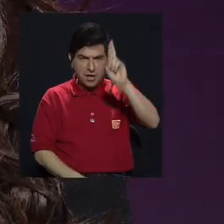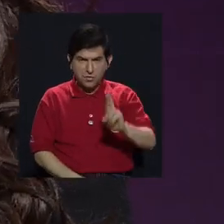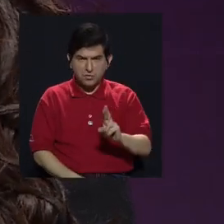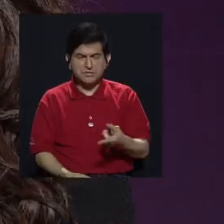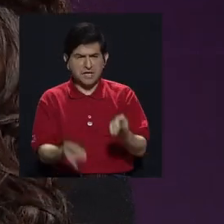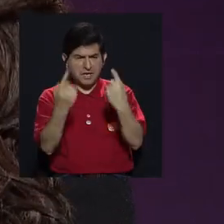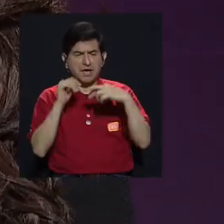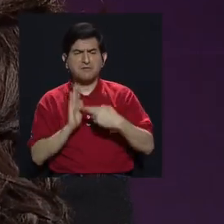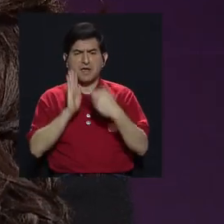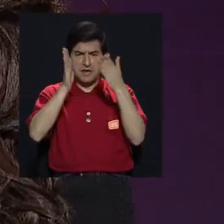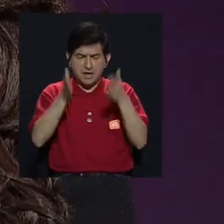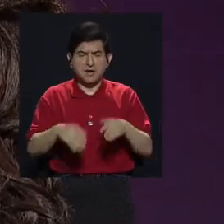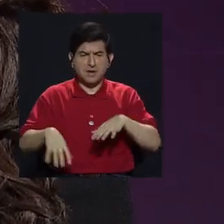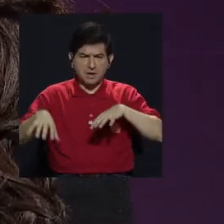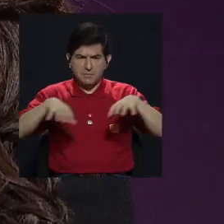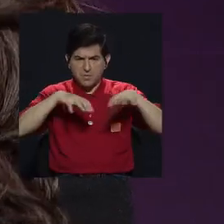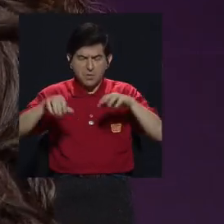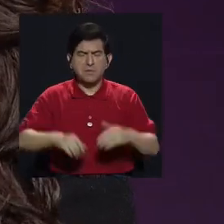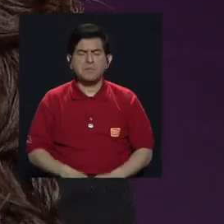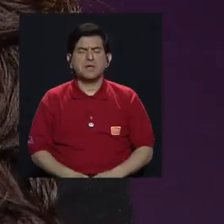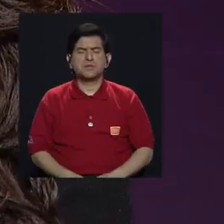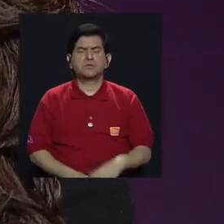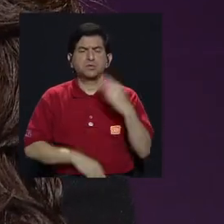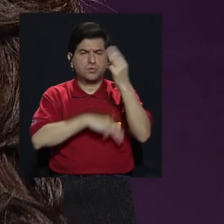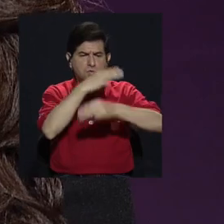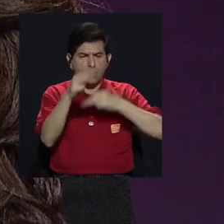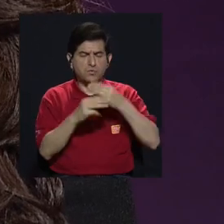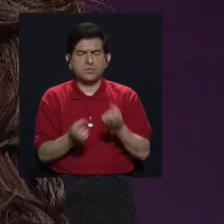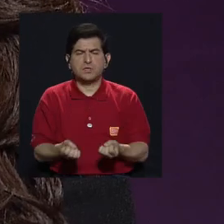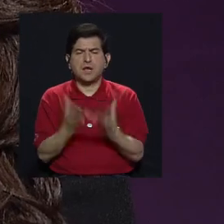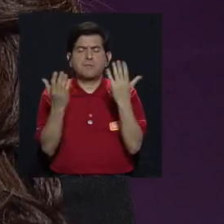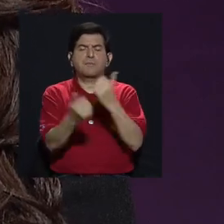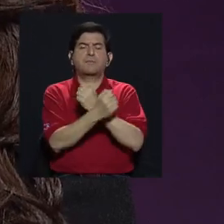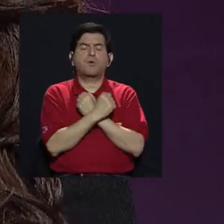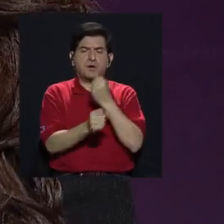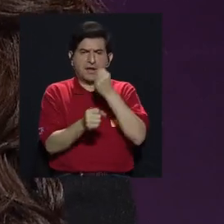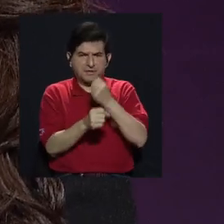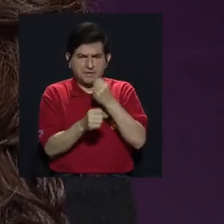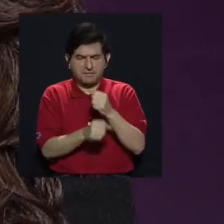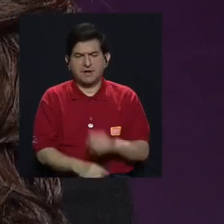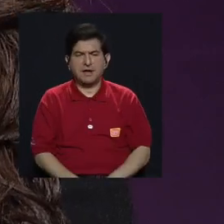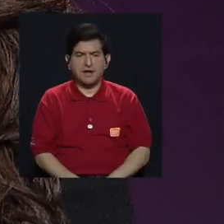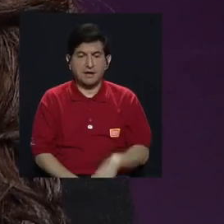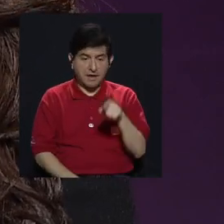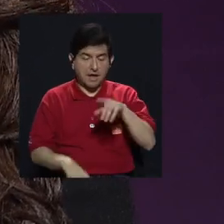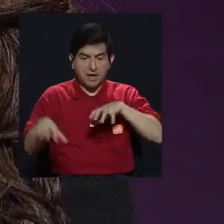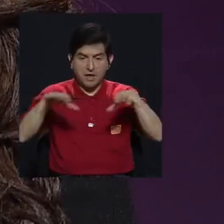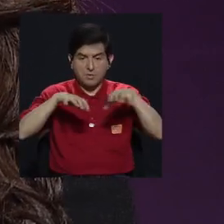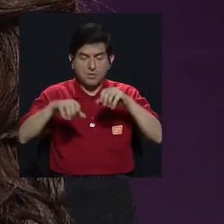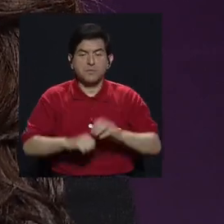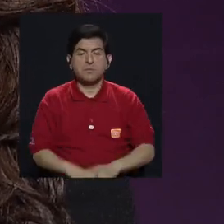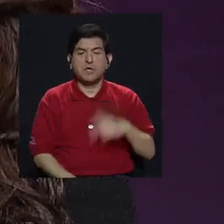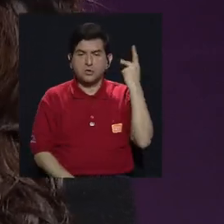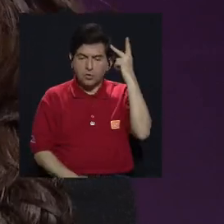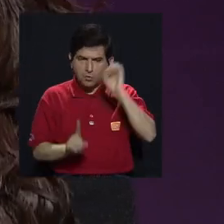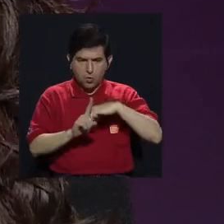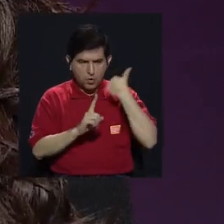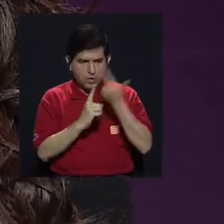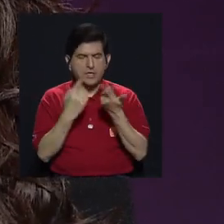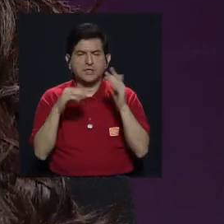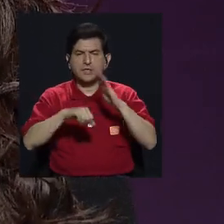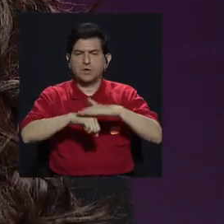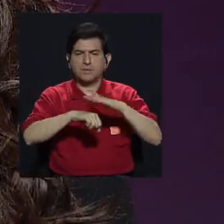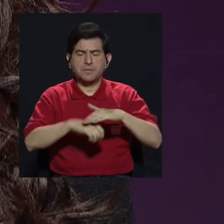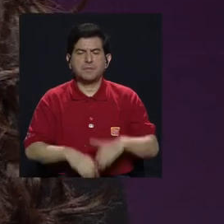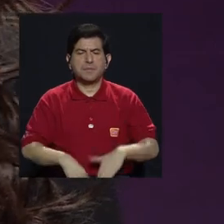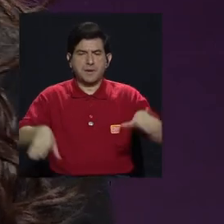han venido representantes del Movimiento Mundial del Poliamor a trabajar sobre eso, han dado movimientos políticos y sociales para permitir, por ejemplo,